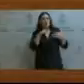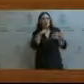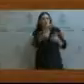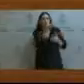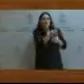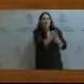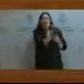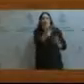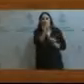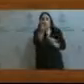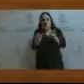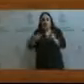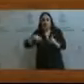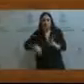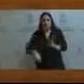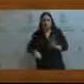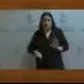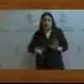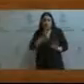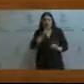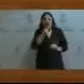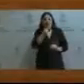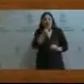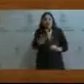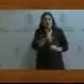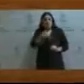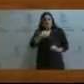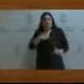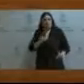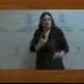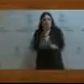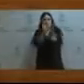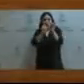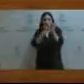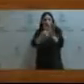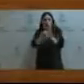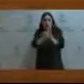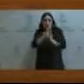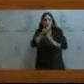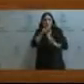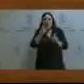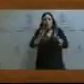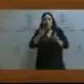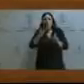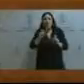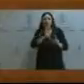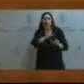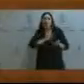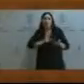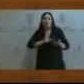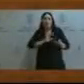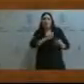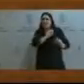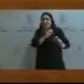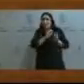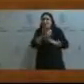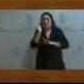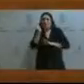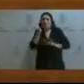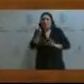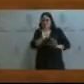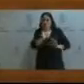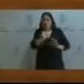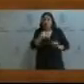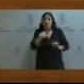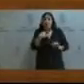a lo que me afirma usted de que yo voy contra la ley porque los eventuales se van, no, lo que estoy diciendo no es que